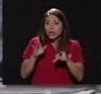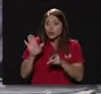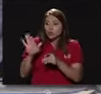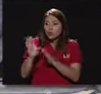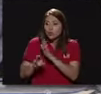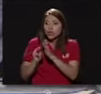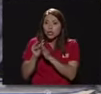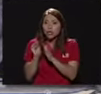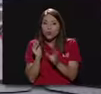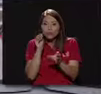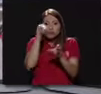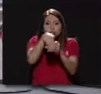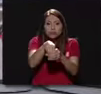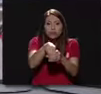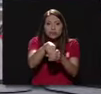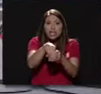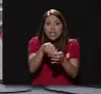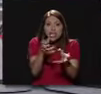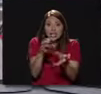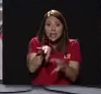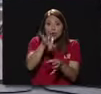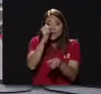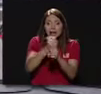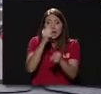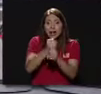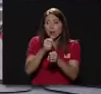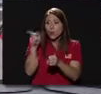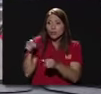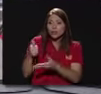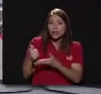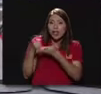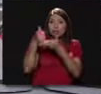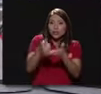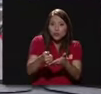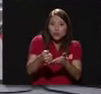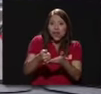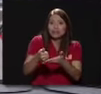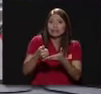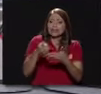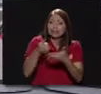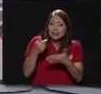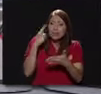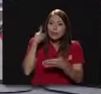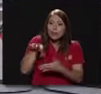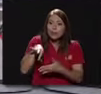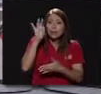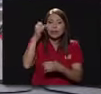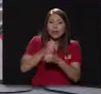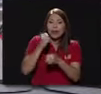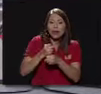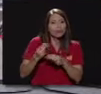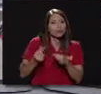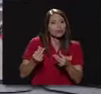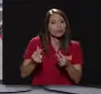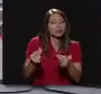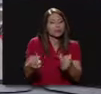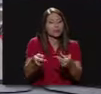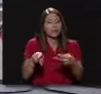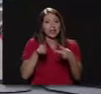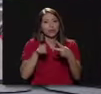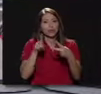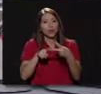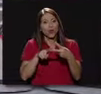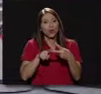quiera encontrar empleo, ellos le ayudan, le aportan lo que sea para que encuentre empleo de la forma más rápida posible. Y en segundo